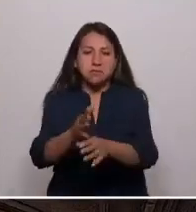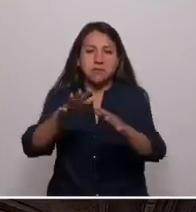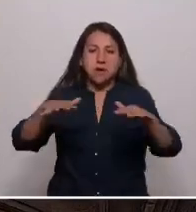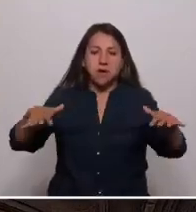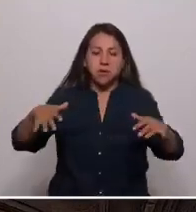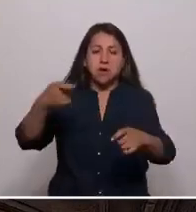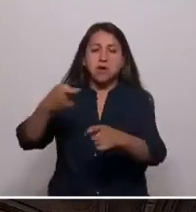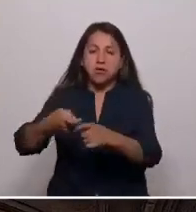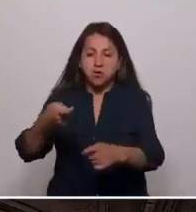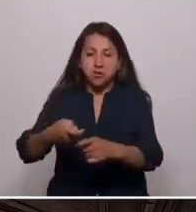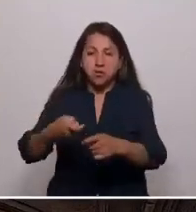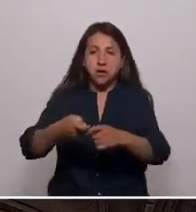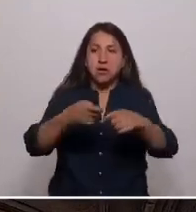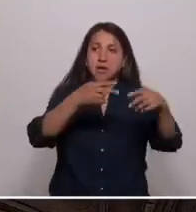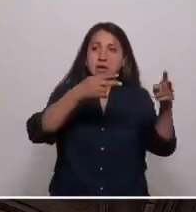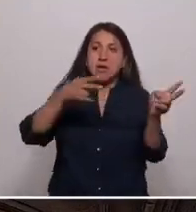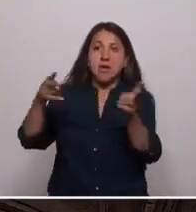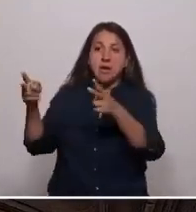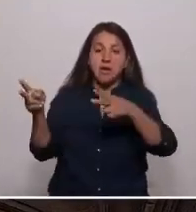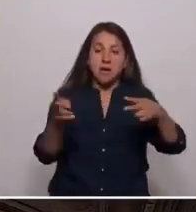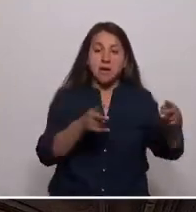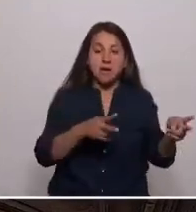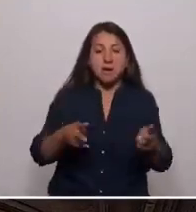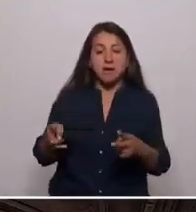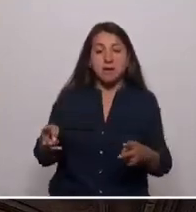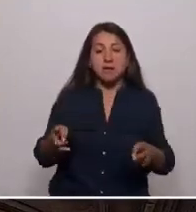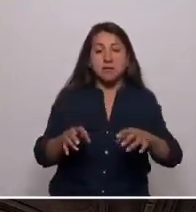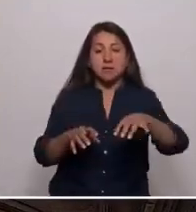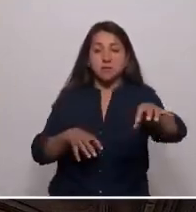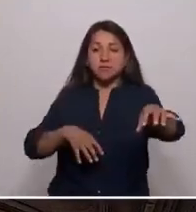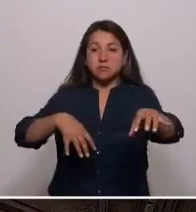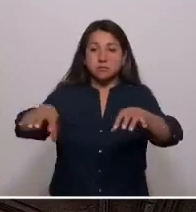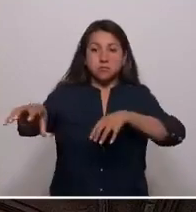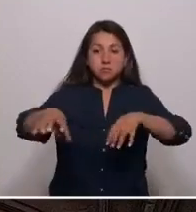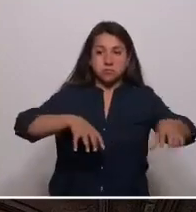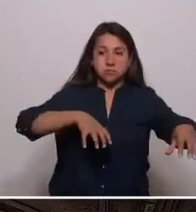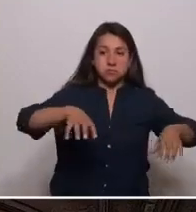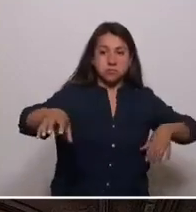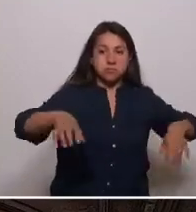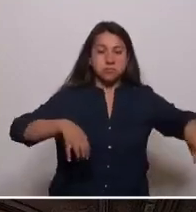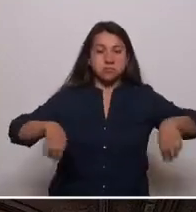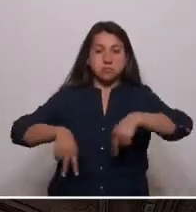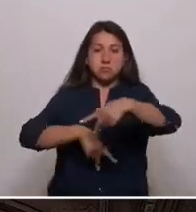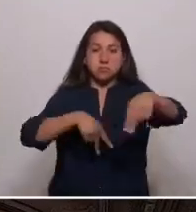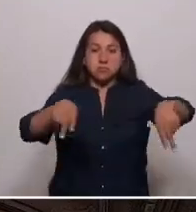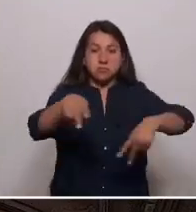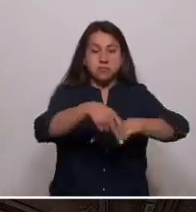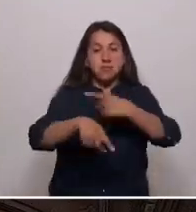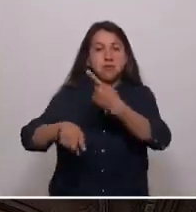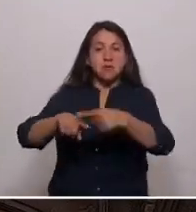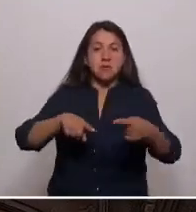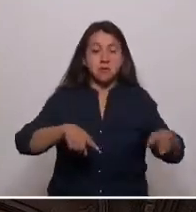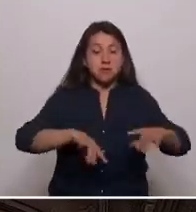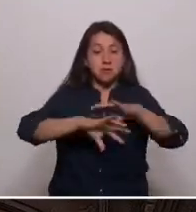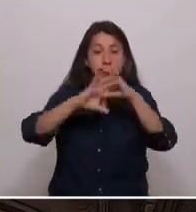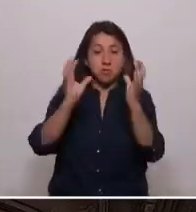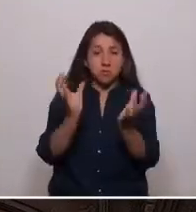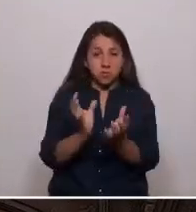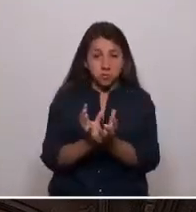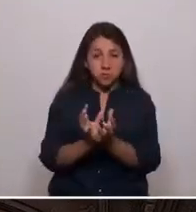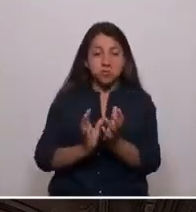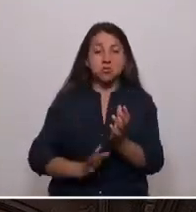rocas, aire, o se iban o se dispersaban en los distintos espacios y a las distintas dimensiones del mundo aún en